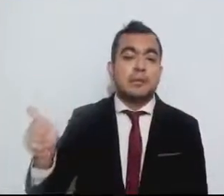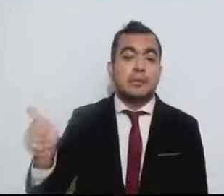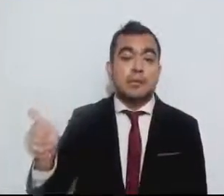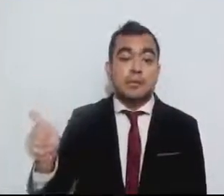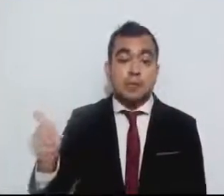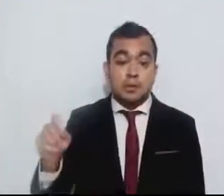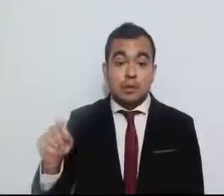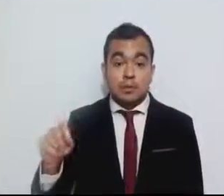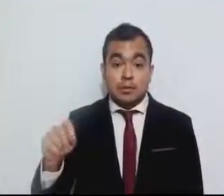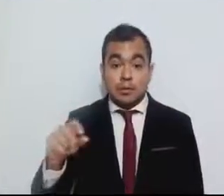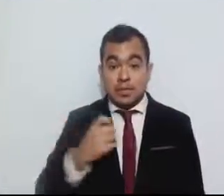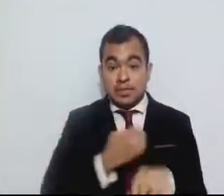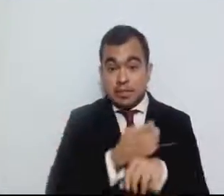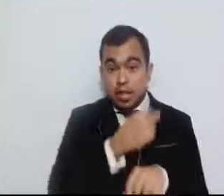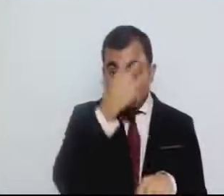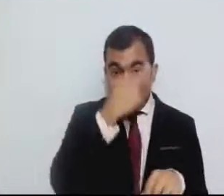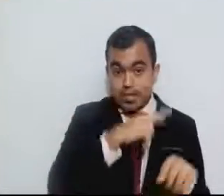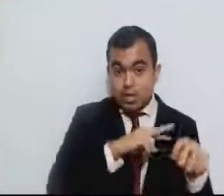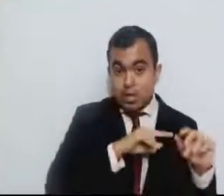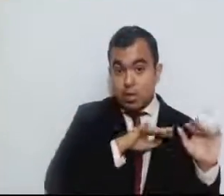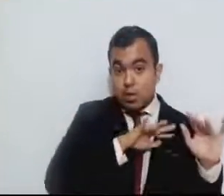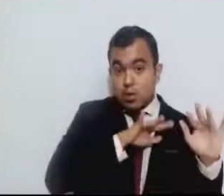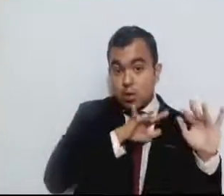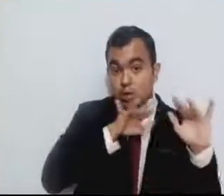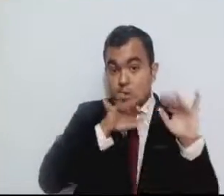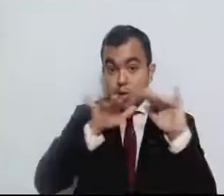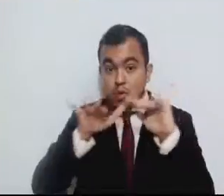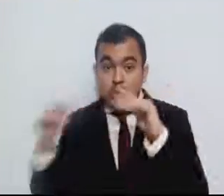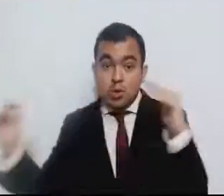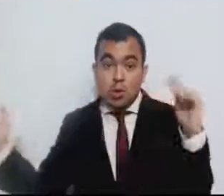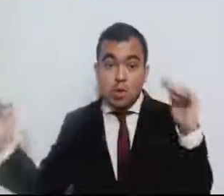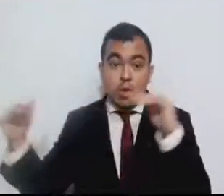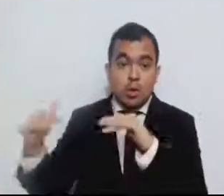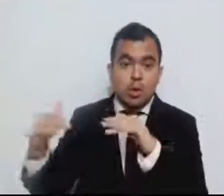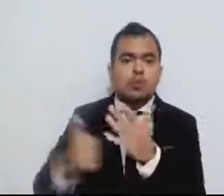incluyendo el Estado de México, más que de la Ciudad de